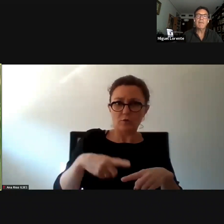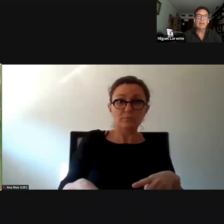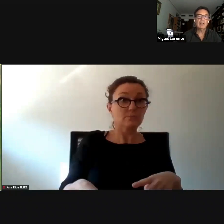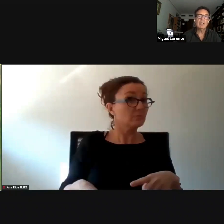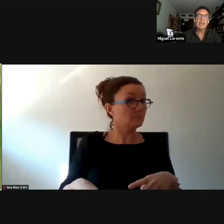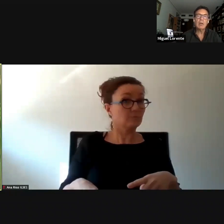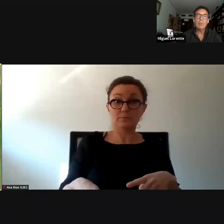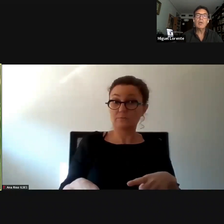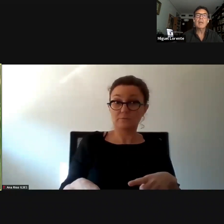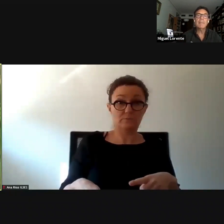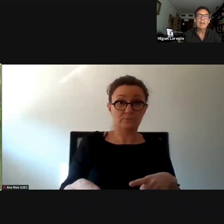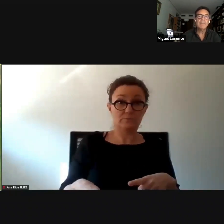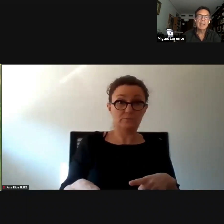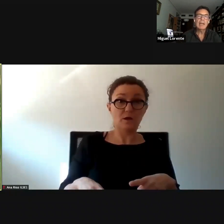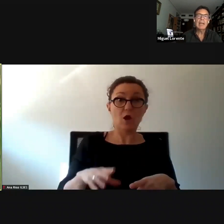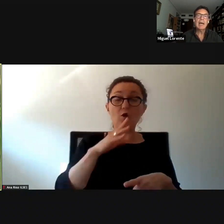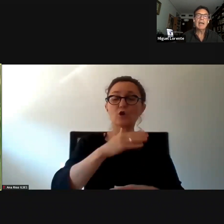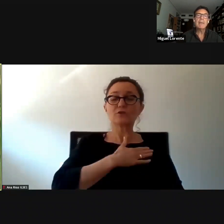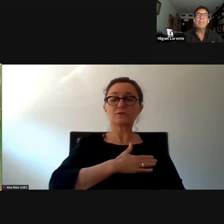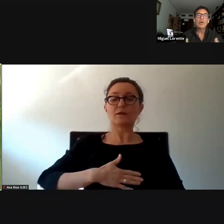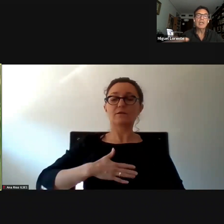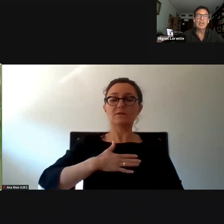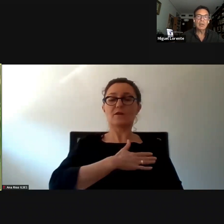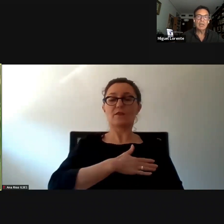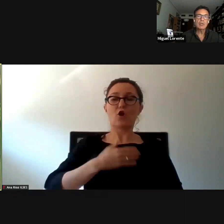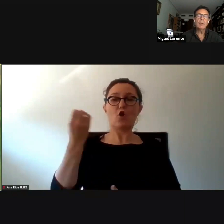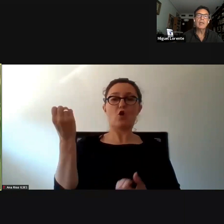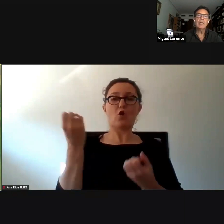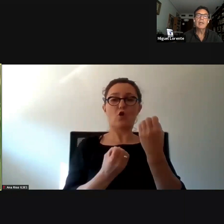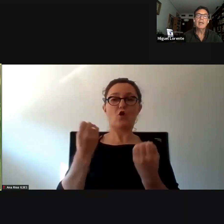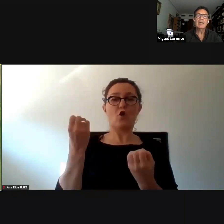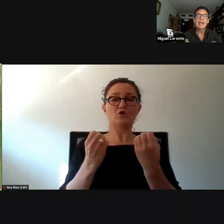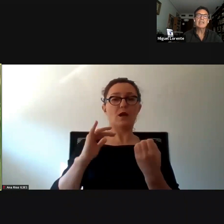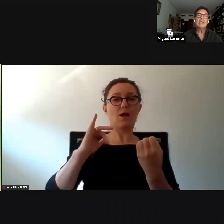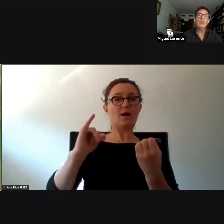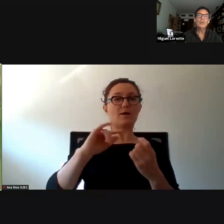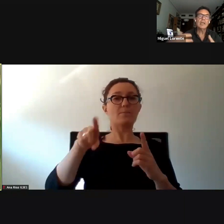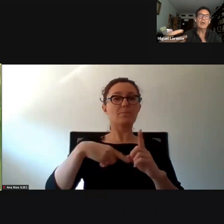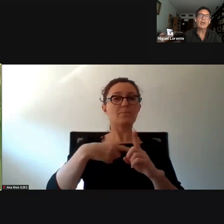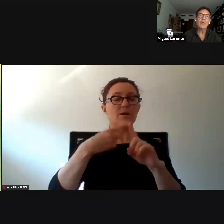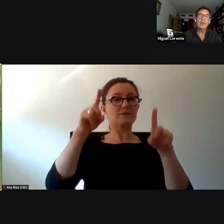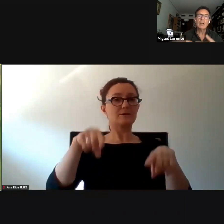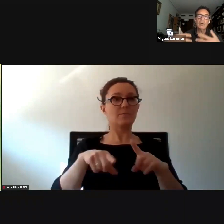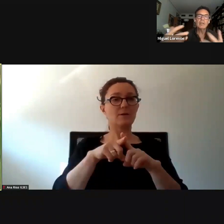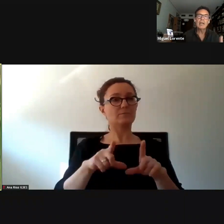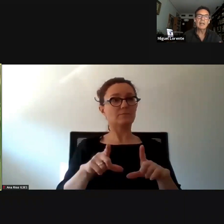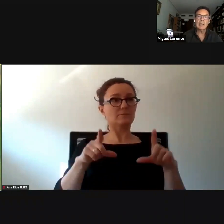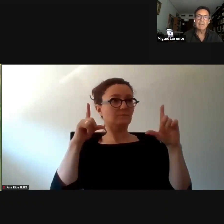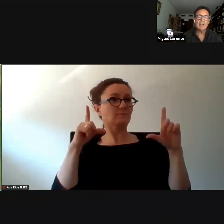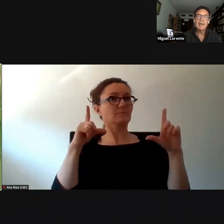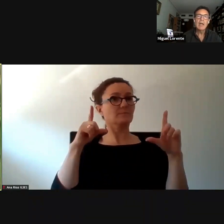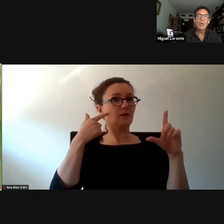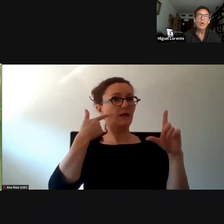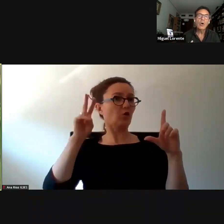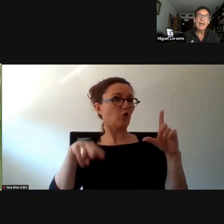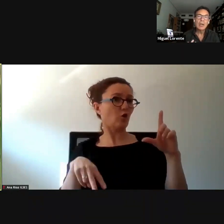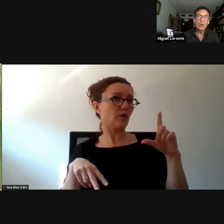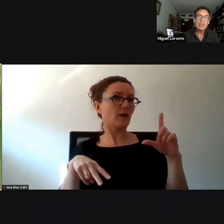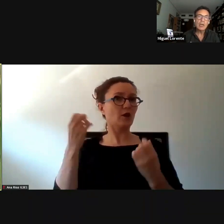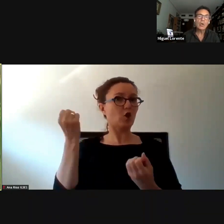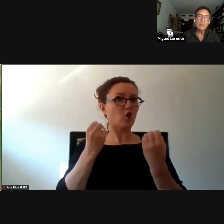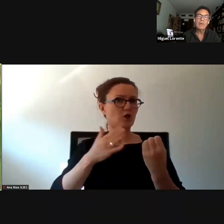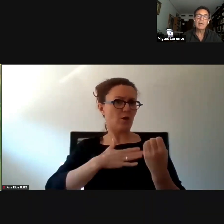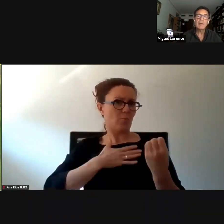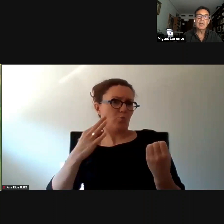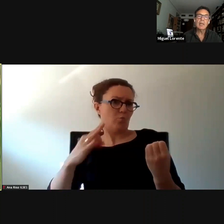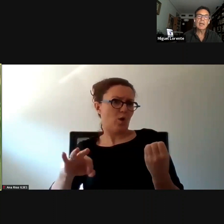primero tener la satisfacción de tenerlo, pero también la exposición que supone tener ese coche, que lo reconozcan como tal, etcétera, etcétera.